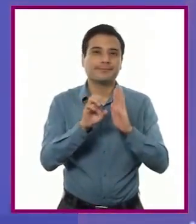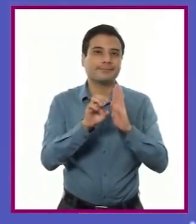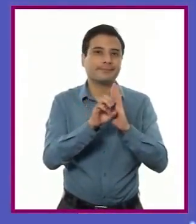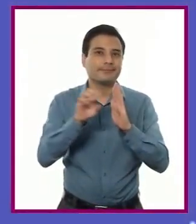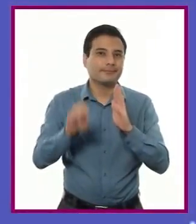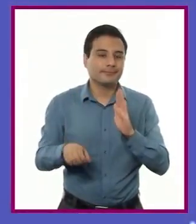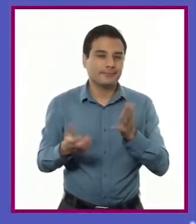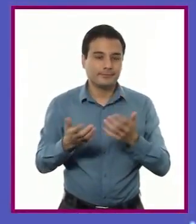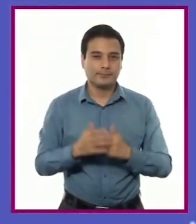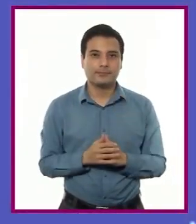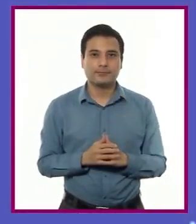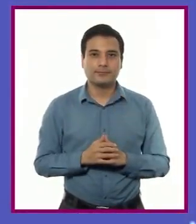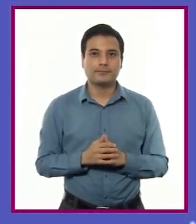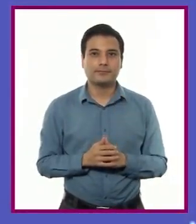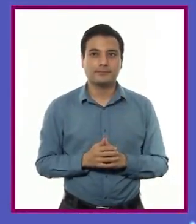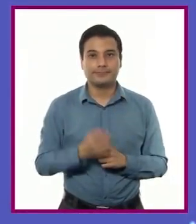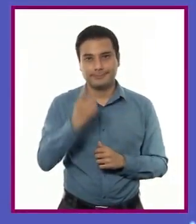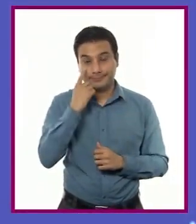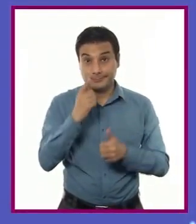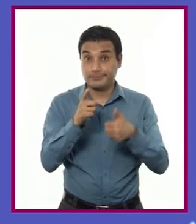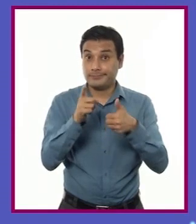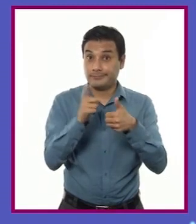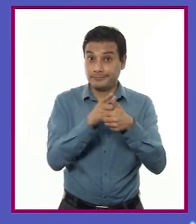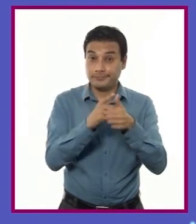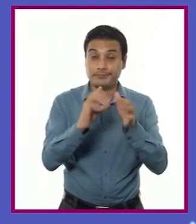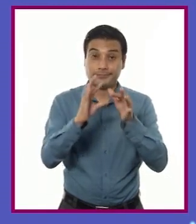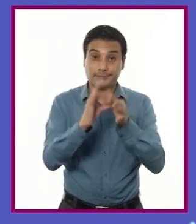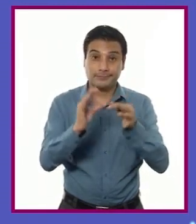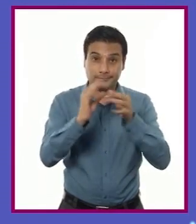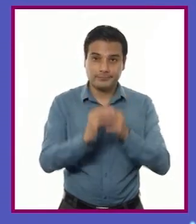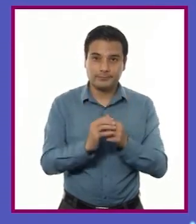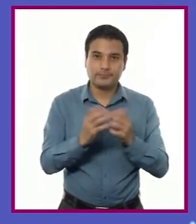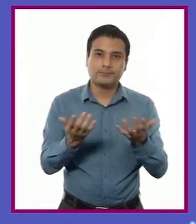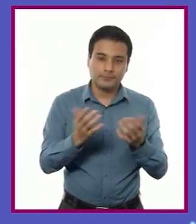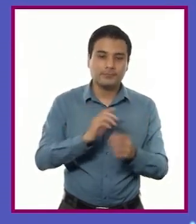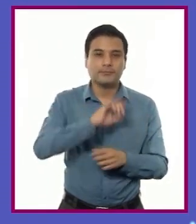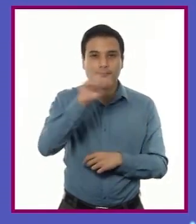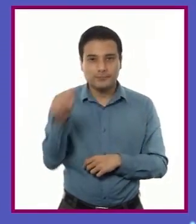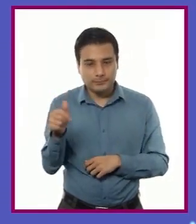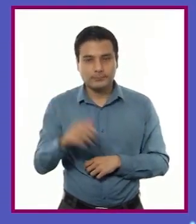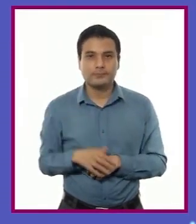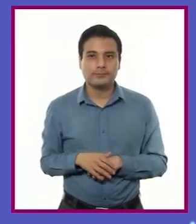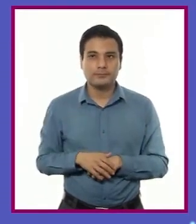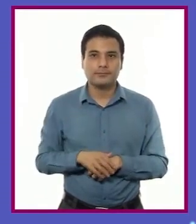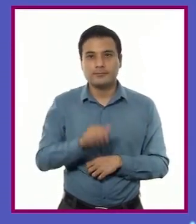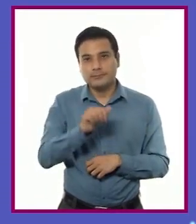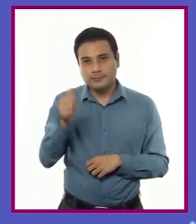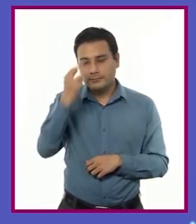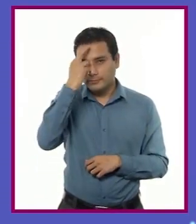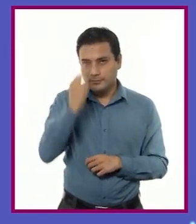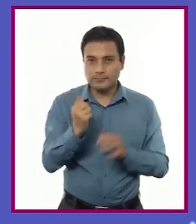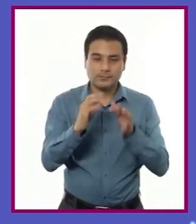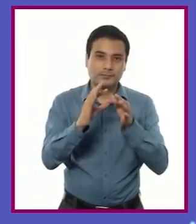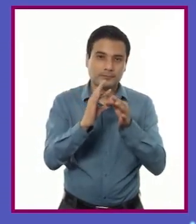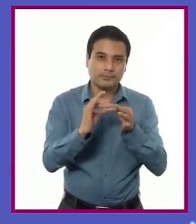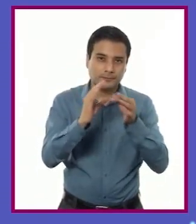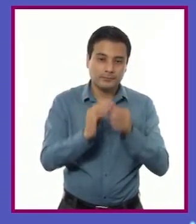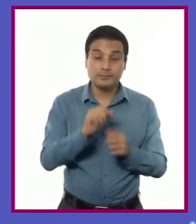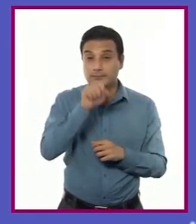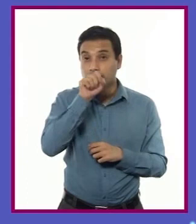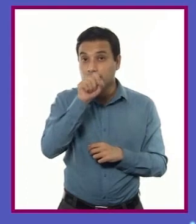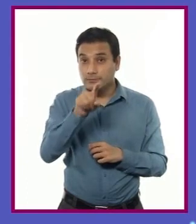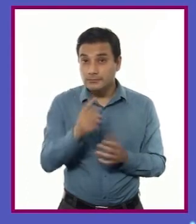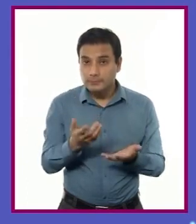ser en primer lugar, en cuanto, a continuación, otra razón por la que,